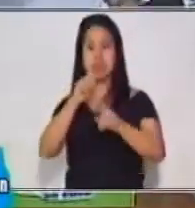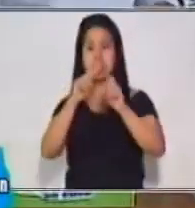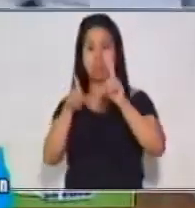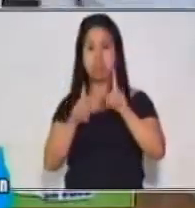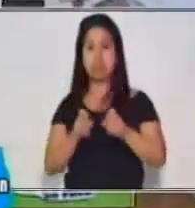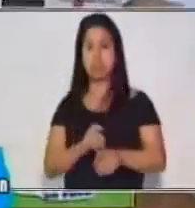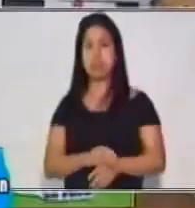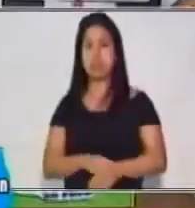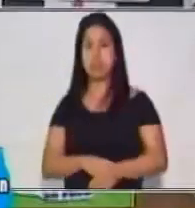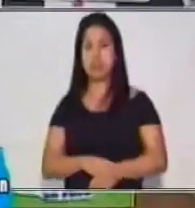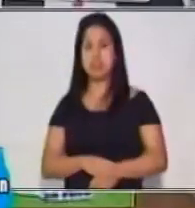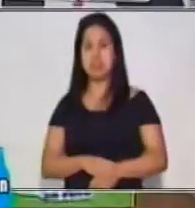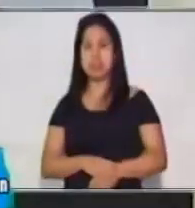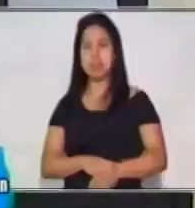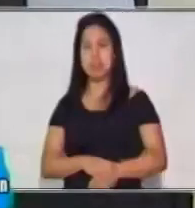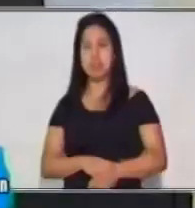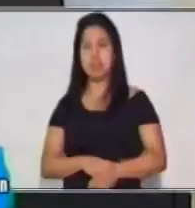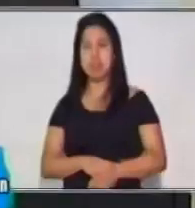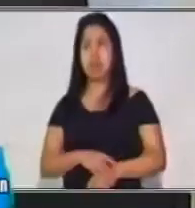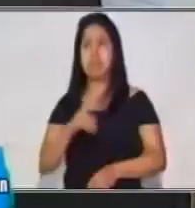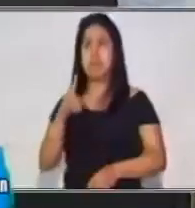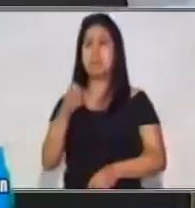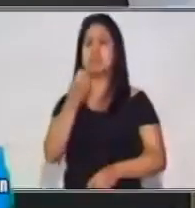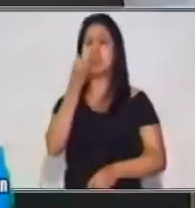2 personas o 2 alumnos.